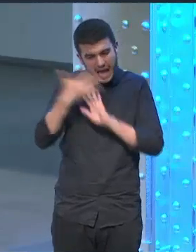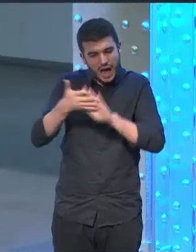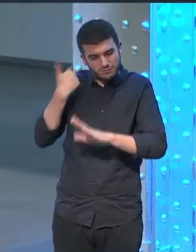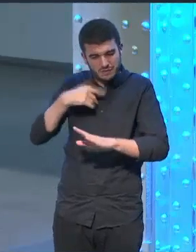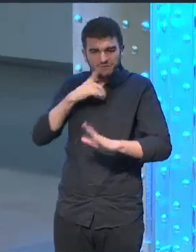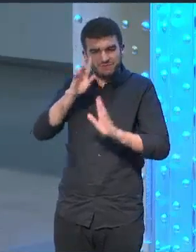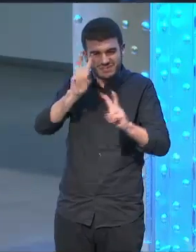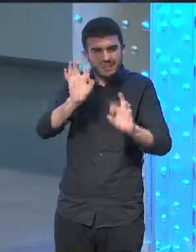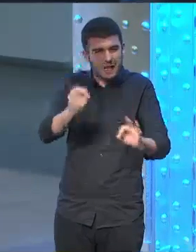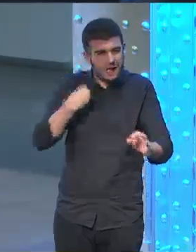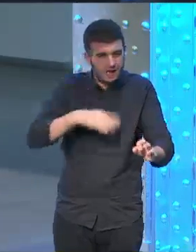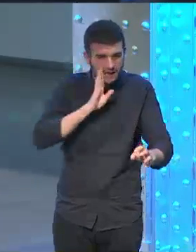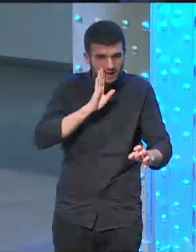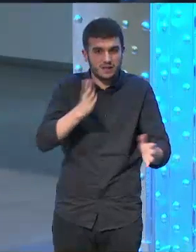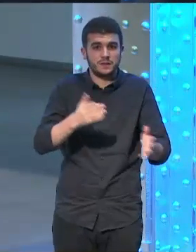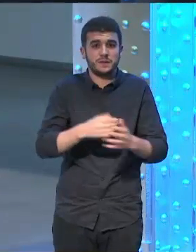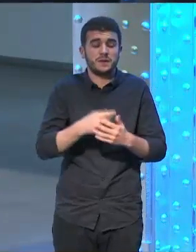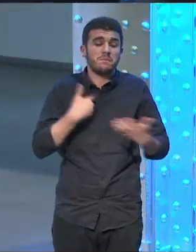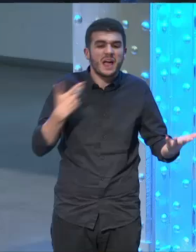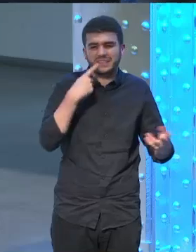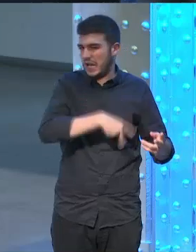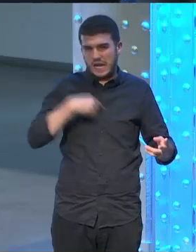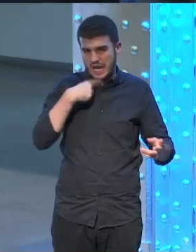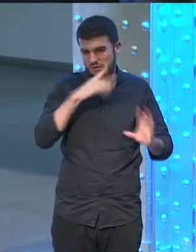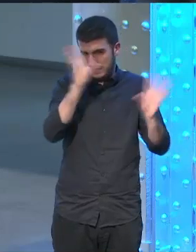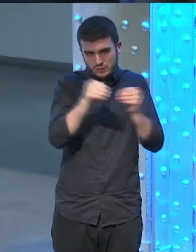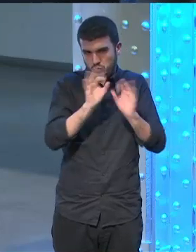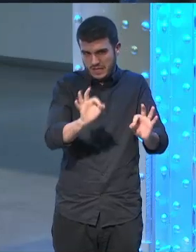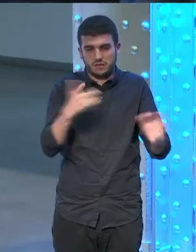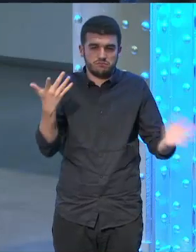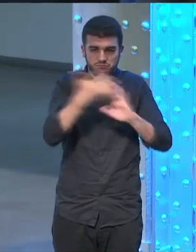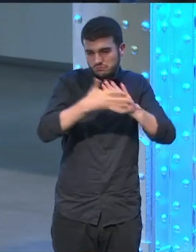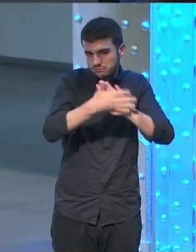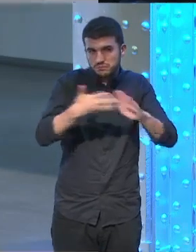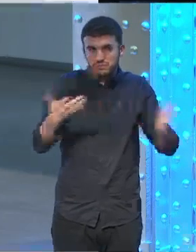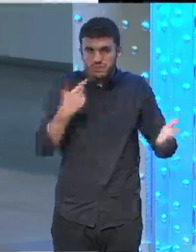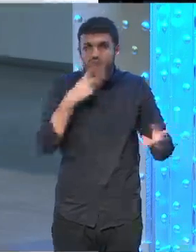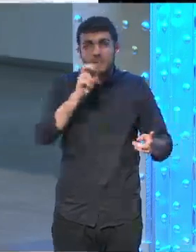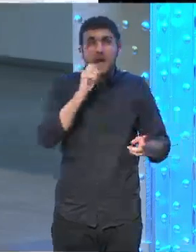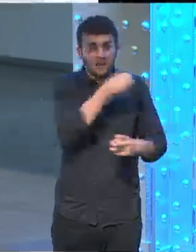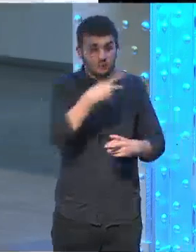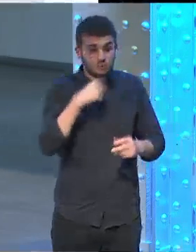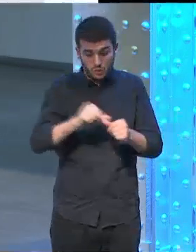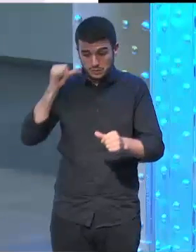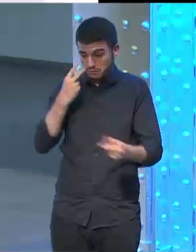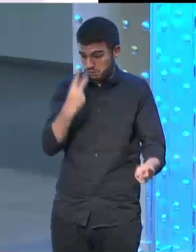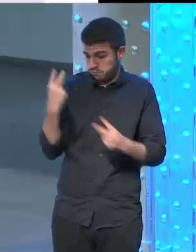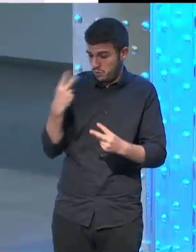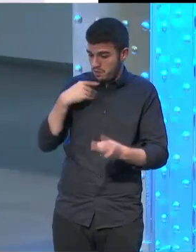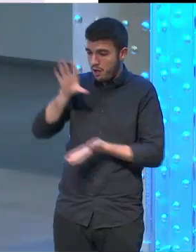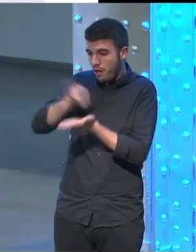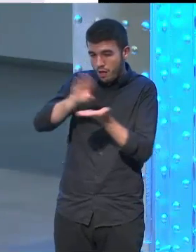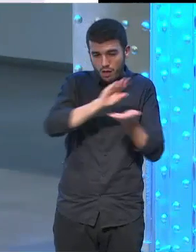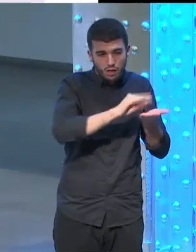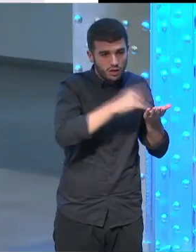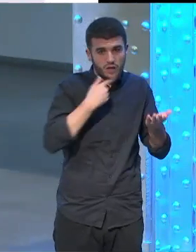¿no? Esto es un poquito en general lo que, de los resultados. Si